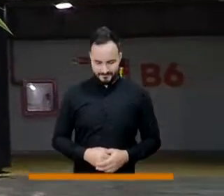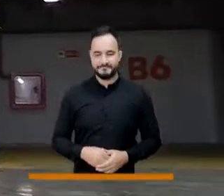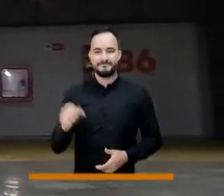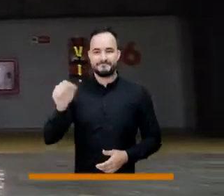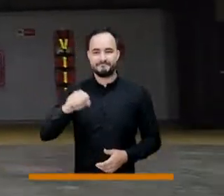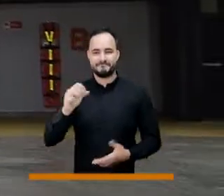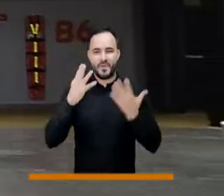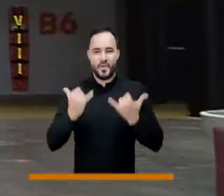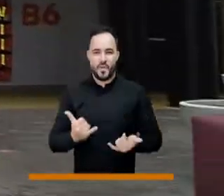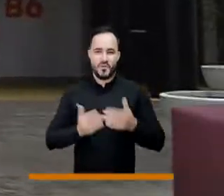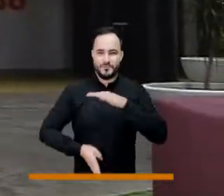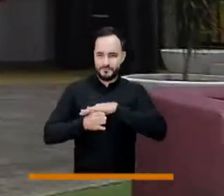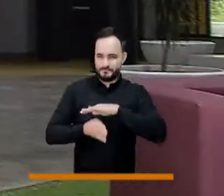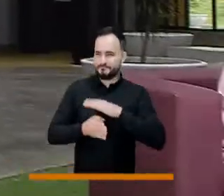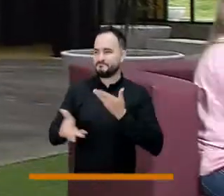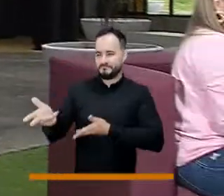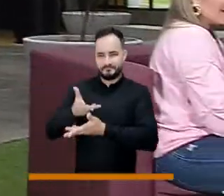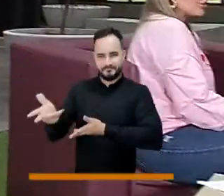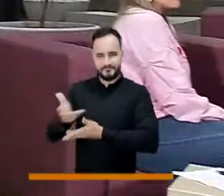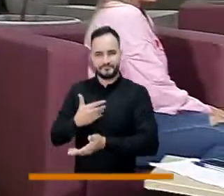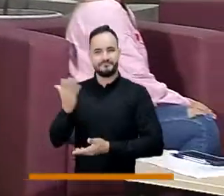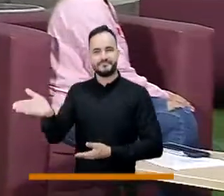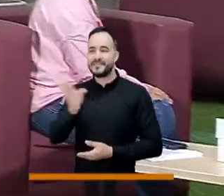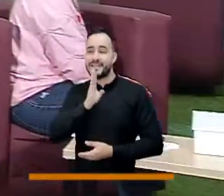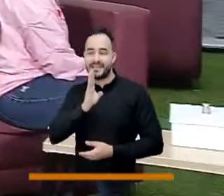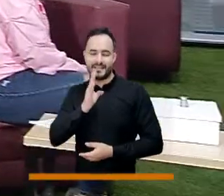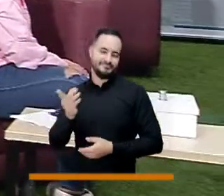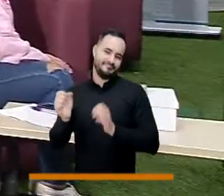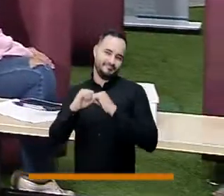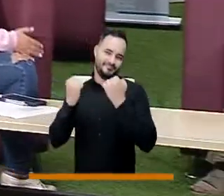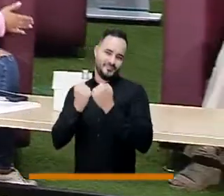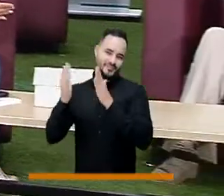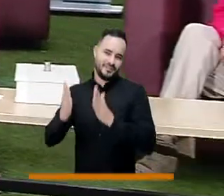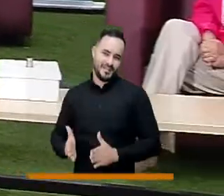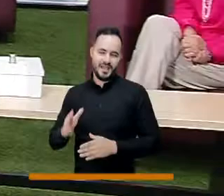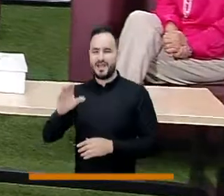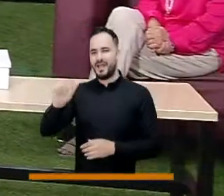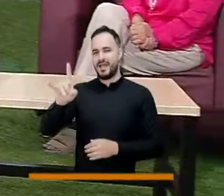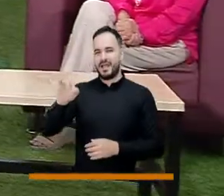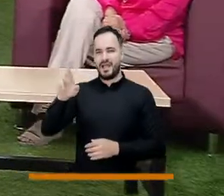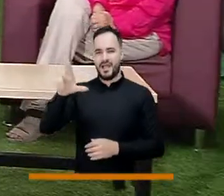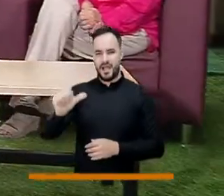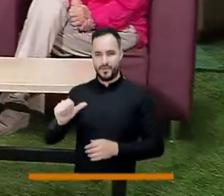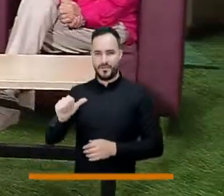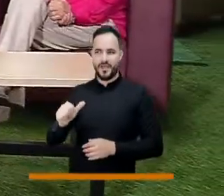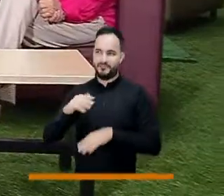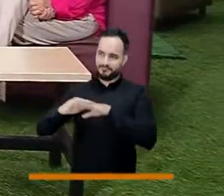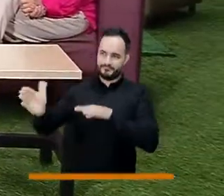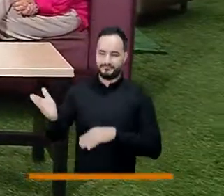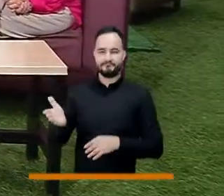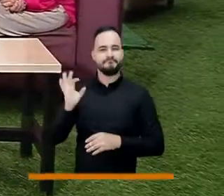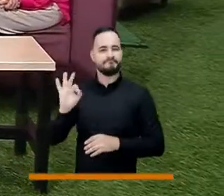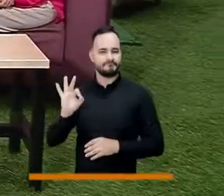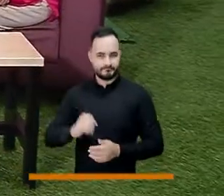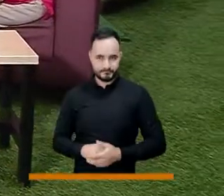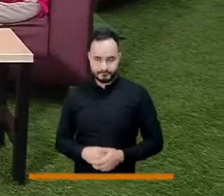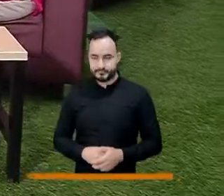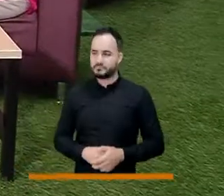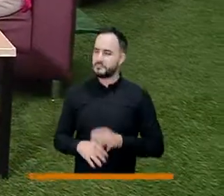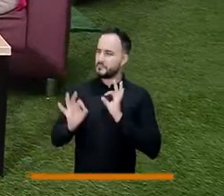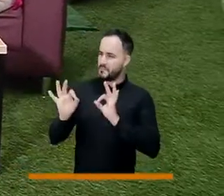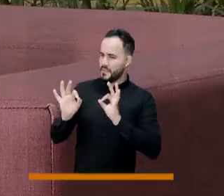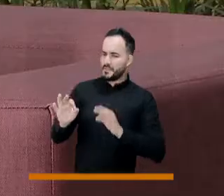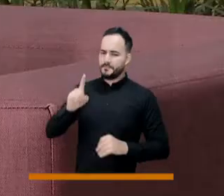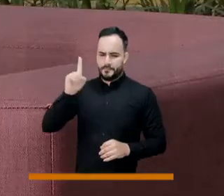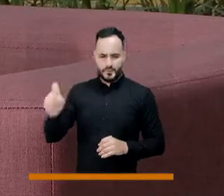Y continuamos aquí en De Frente a la Gente, en compañía de nuestra concejal anfitriona del día de hoy, la doctora Aura Marleni Arcila. Y